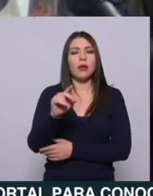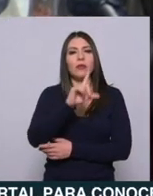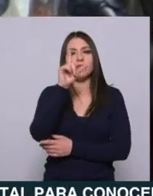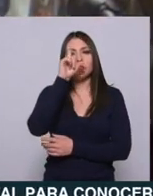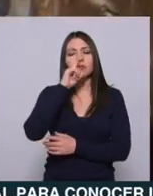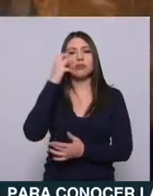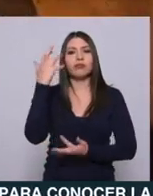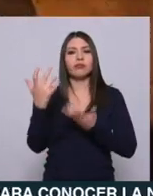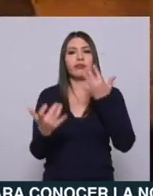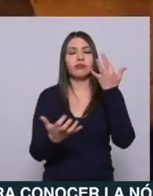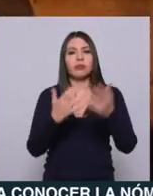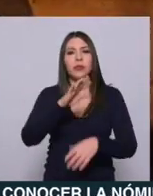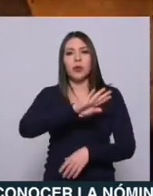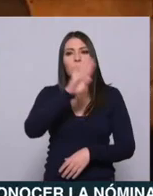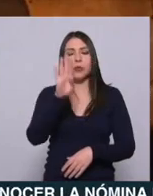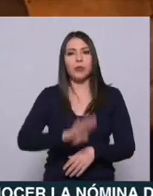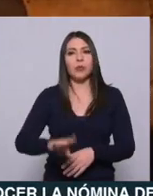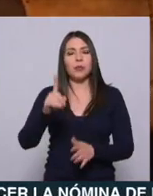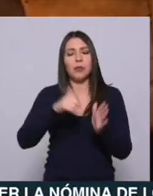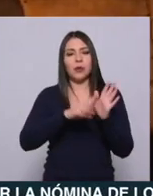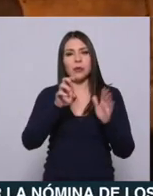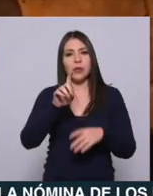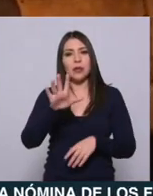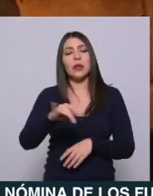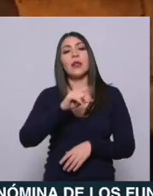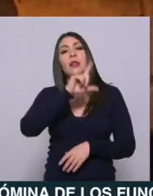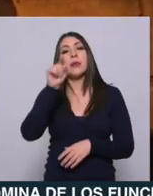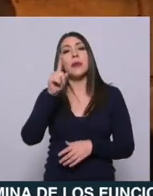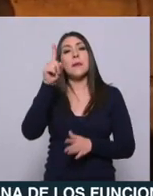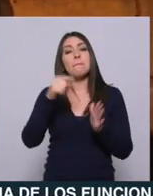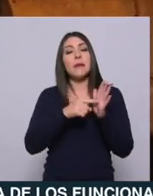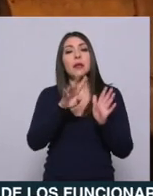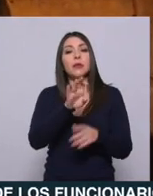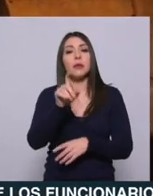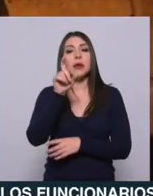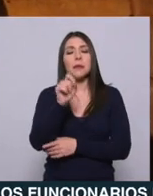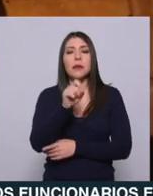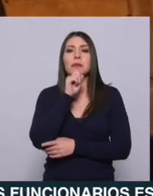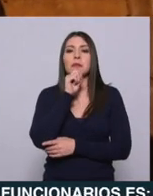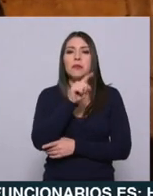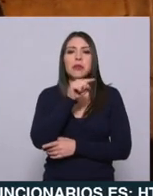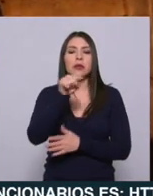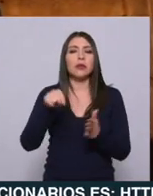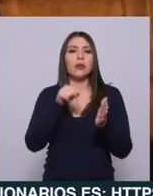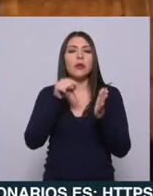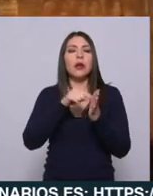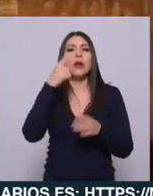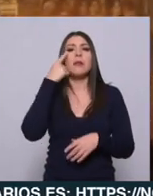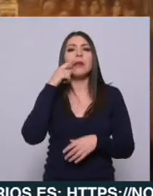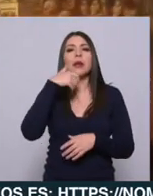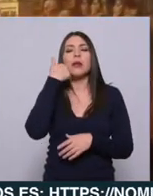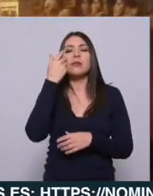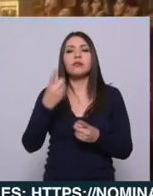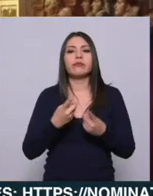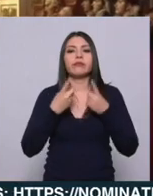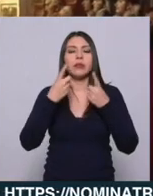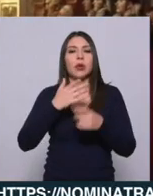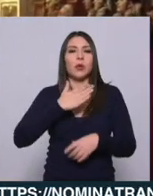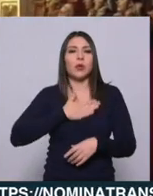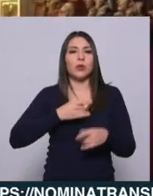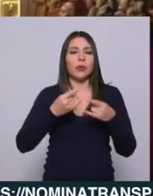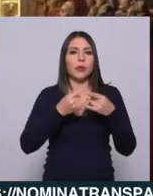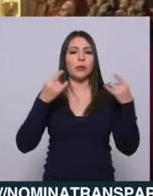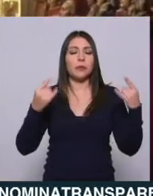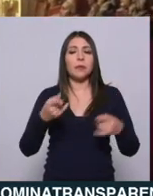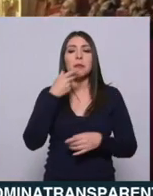por cargos de herejía, y en 1920 Notre Dame también vio su canonización en un acto de justicia histórica. Napoleón se